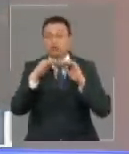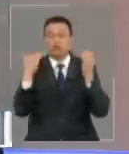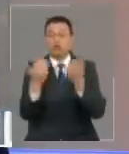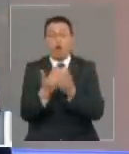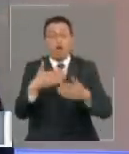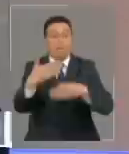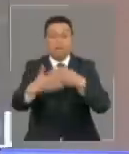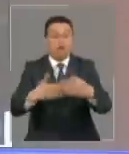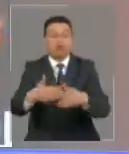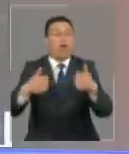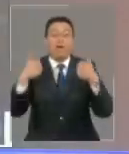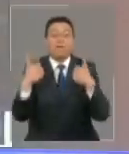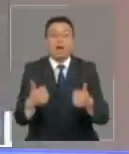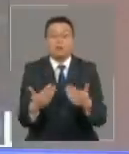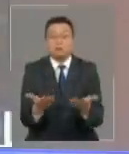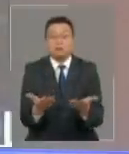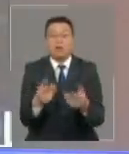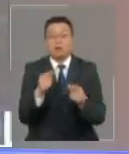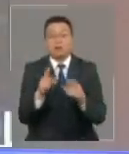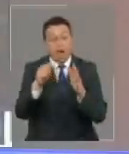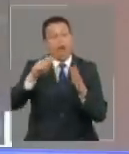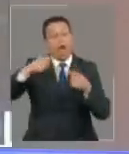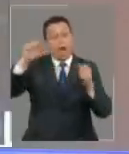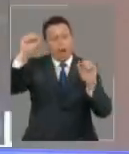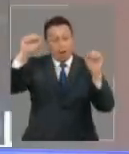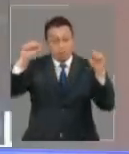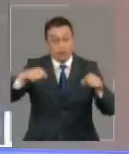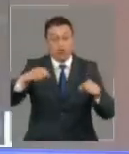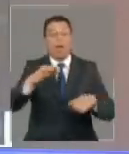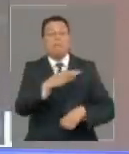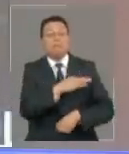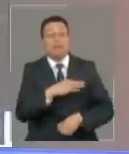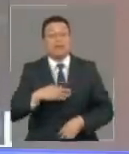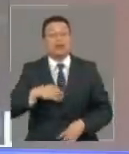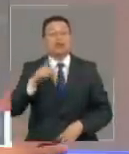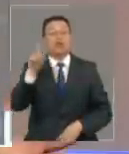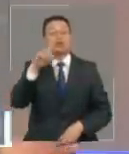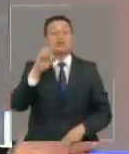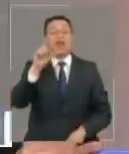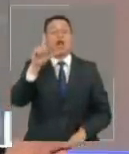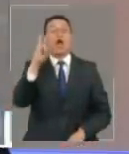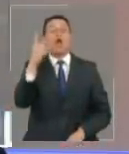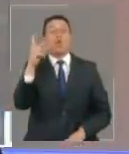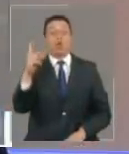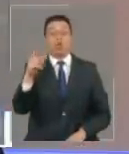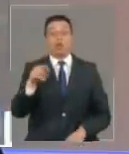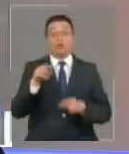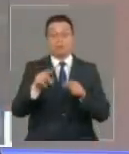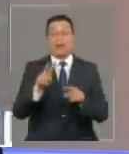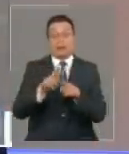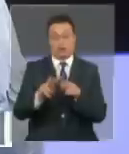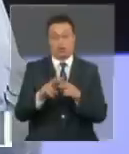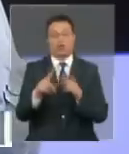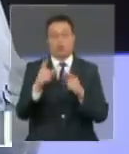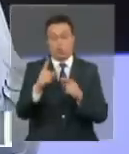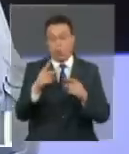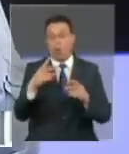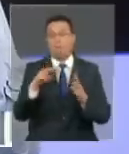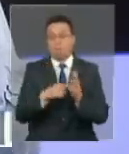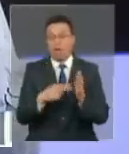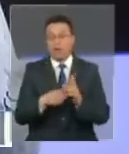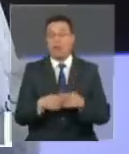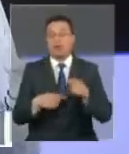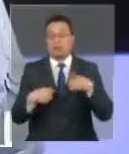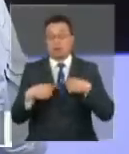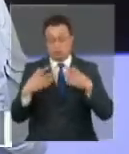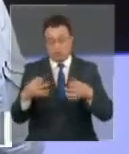todos funcionando. Si y están todos funcionando con la aprobación del Ministerio de Salud. Y mire, y hemos resuelto un problema. Como alcalde de Recoleta, le voy a